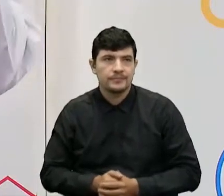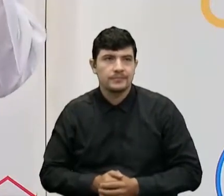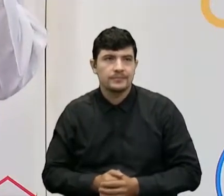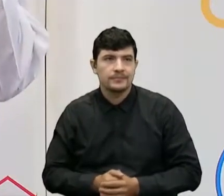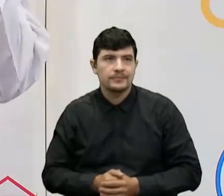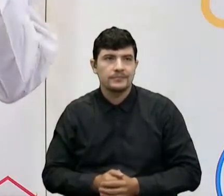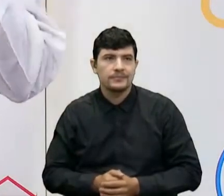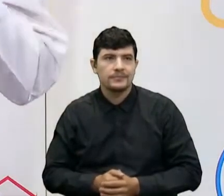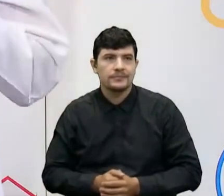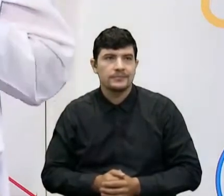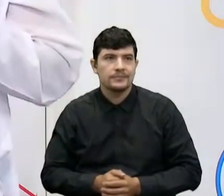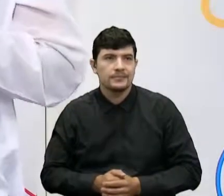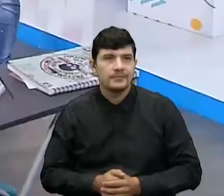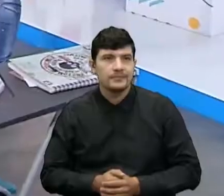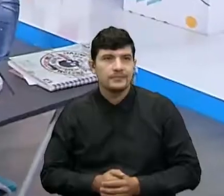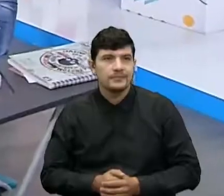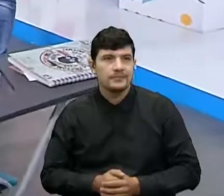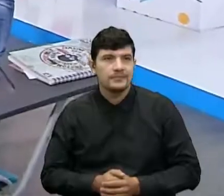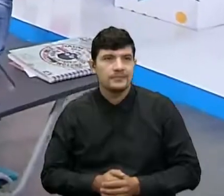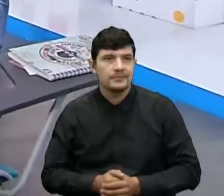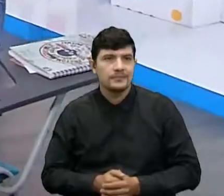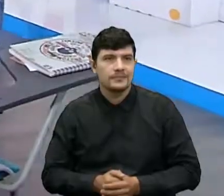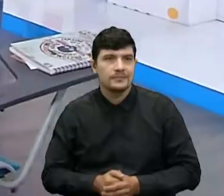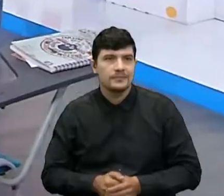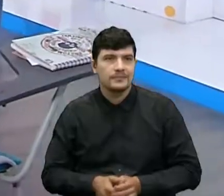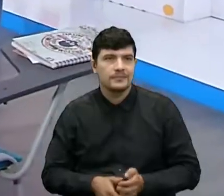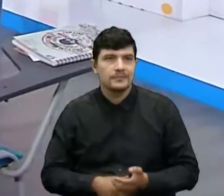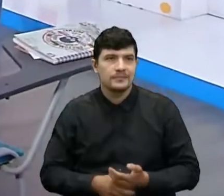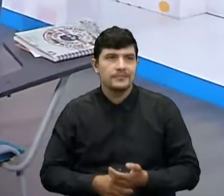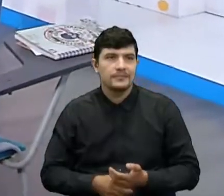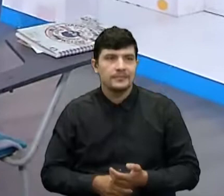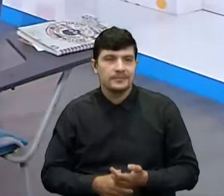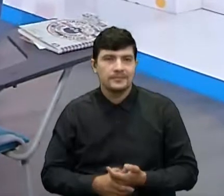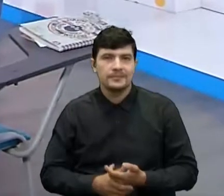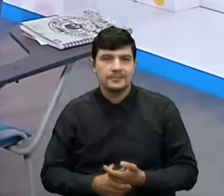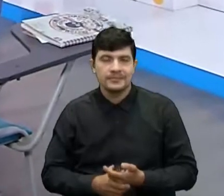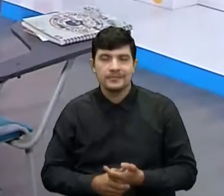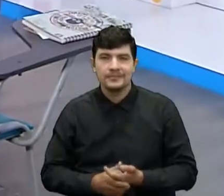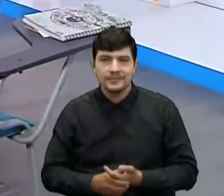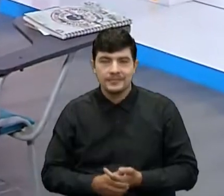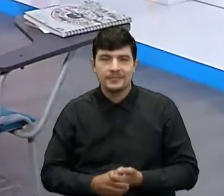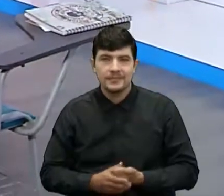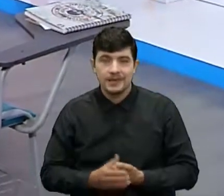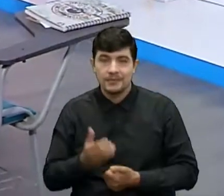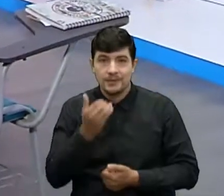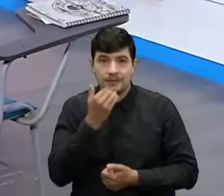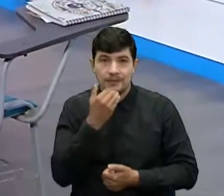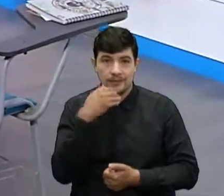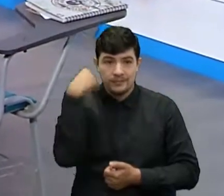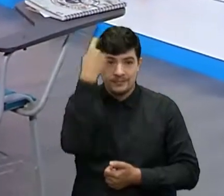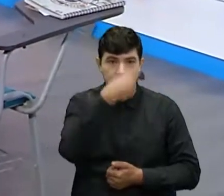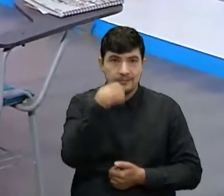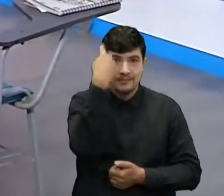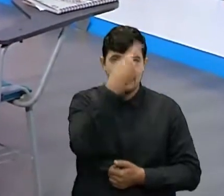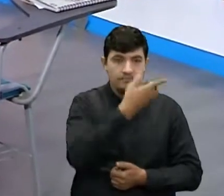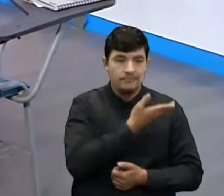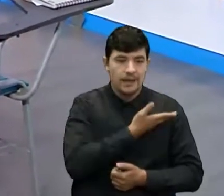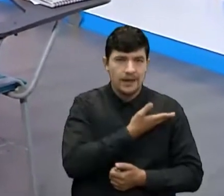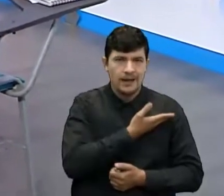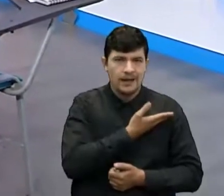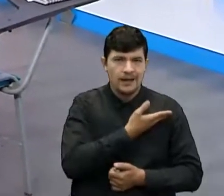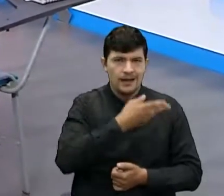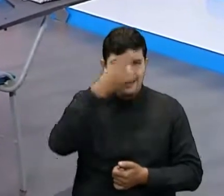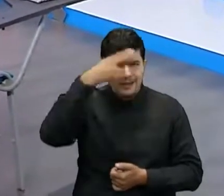visto Hace mucho tiempo Oiga usted ¿Cómo se parece A su mamá? ¿Cierto? Hijo negado ¿El qué? El hijo negado O le dice No usted sí